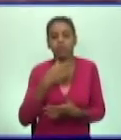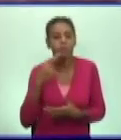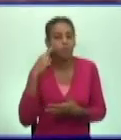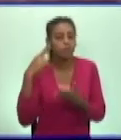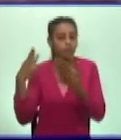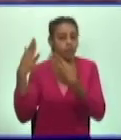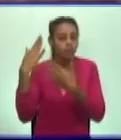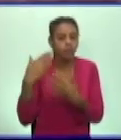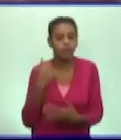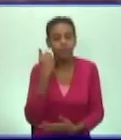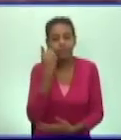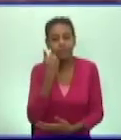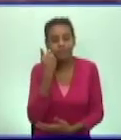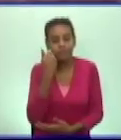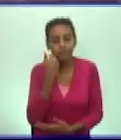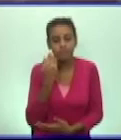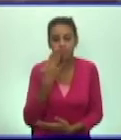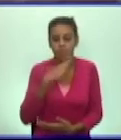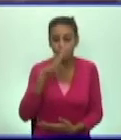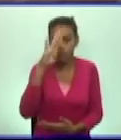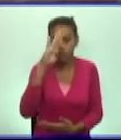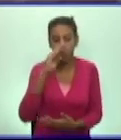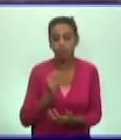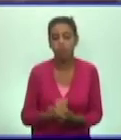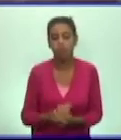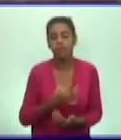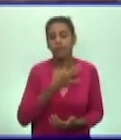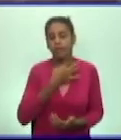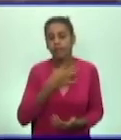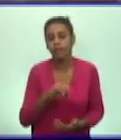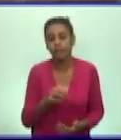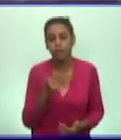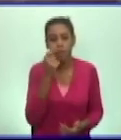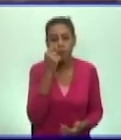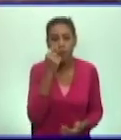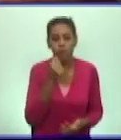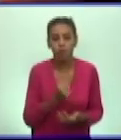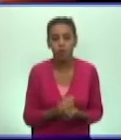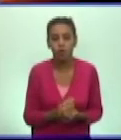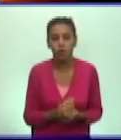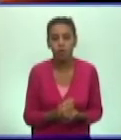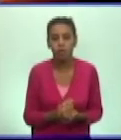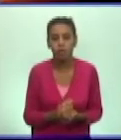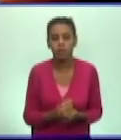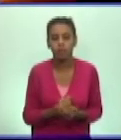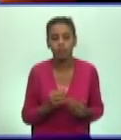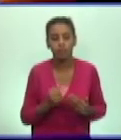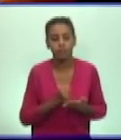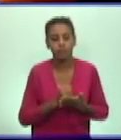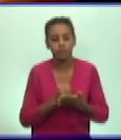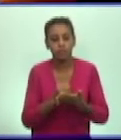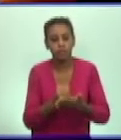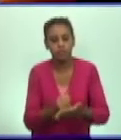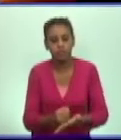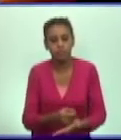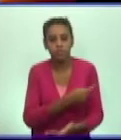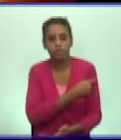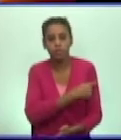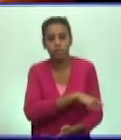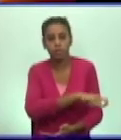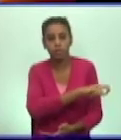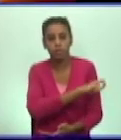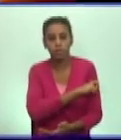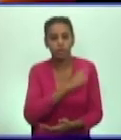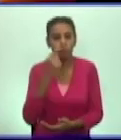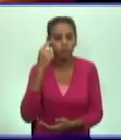también en nuestro país. Pero el ejemplo de este hombre también fue impulsor para que estos pueblos de Vietnam no